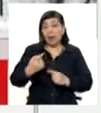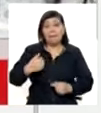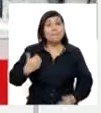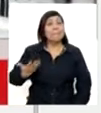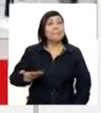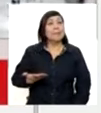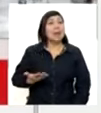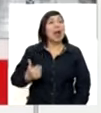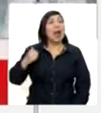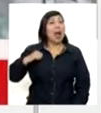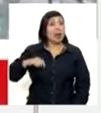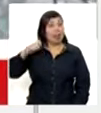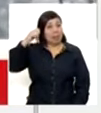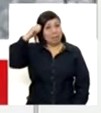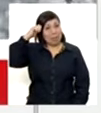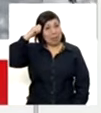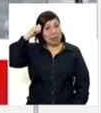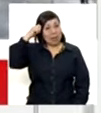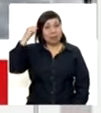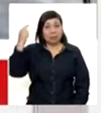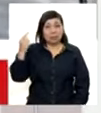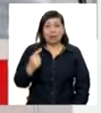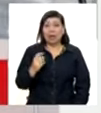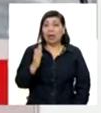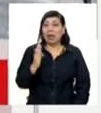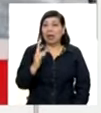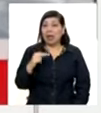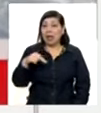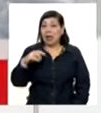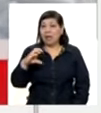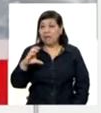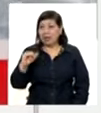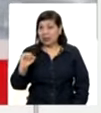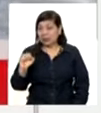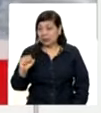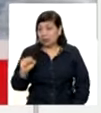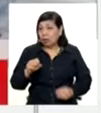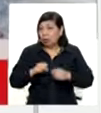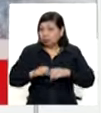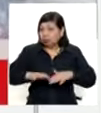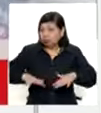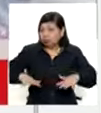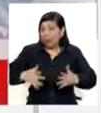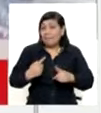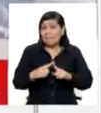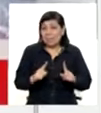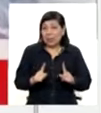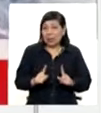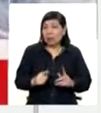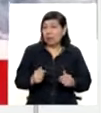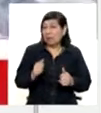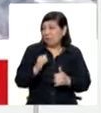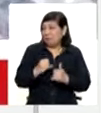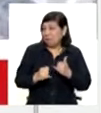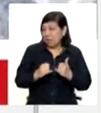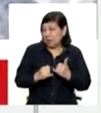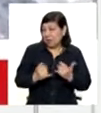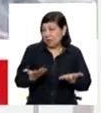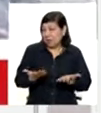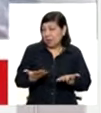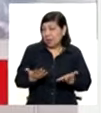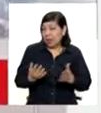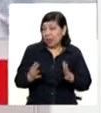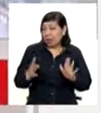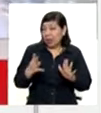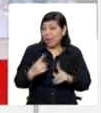Mar, Francis Allison, porque sabemos, alcalde, de que además esta campaña se va a extender, porque tenía prevista que su fecha de culminación iba a ser